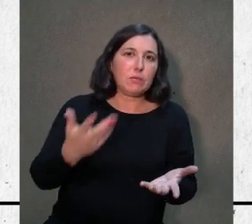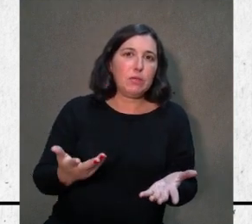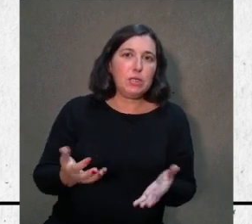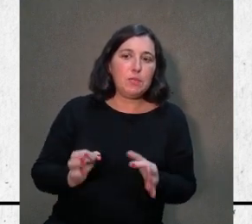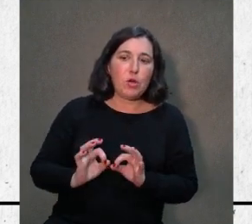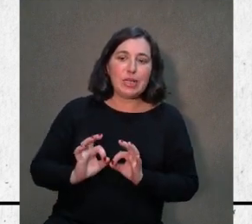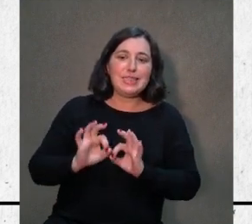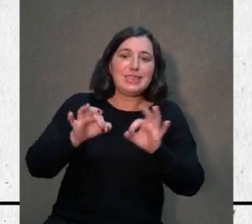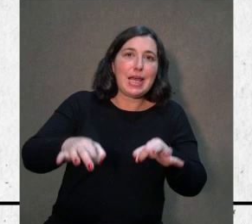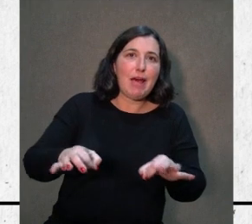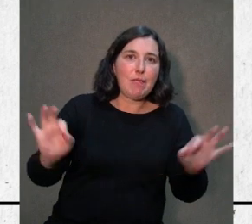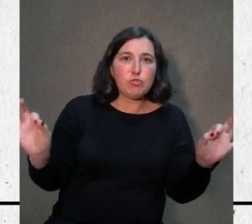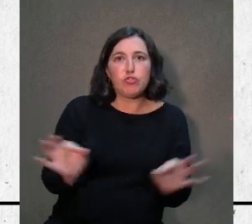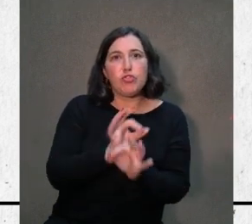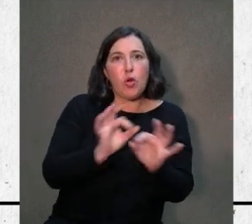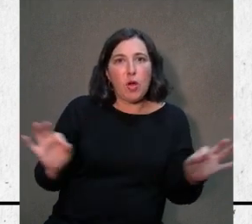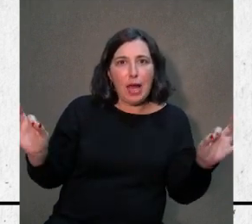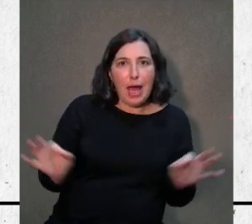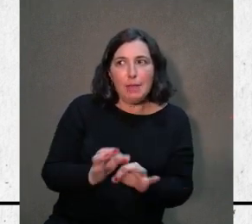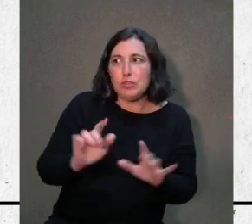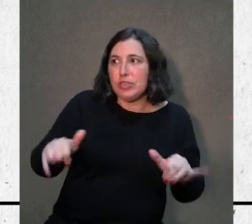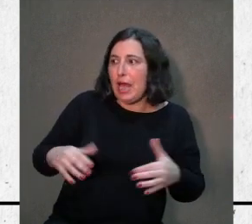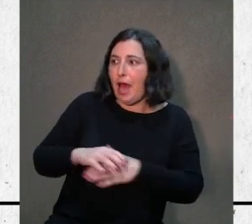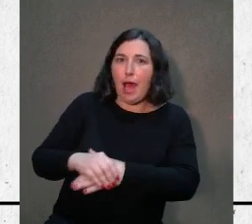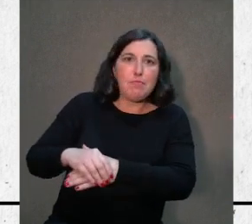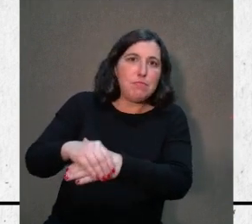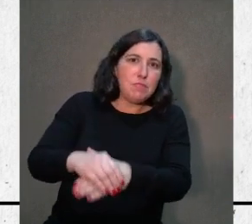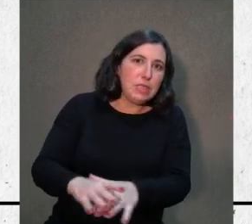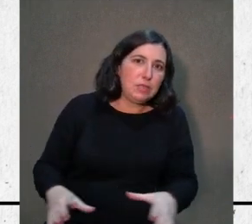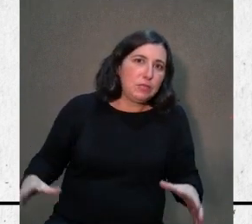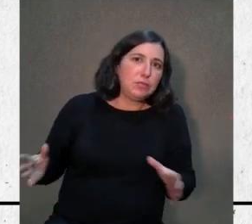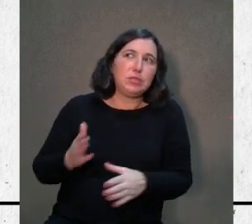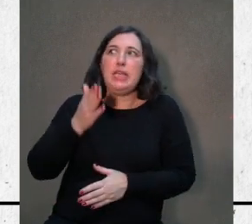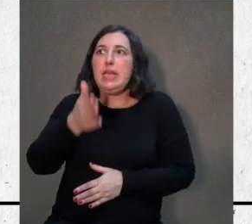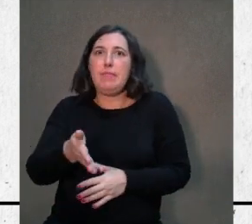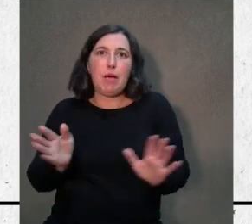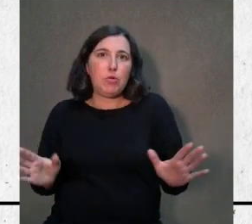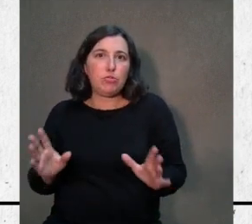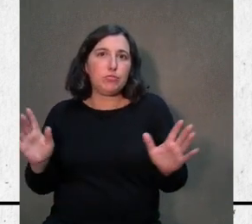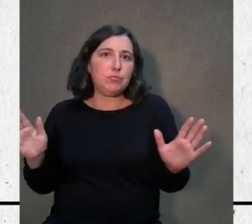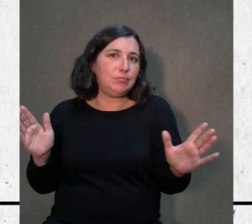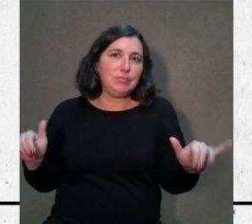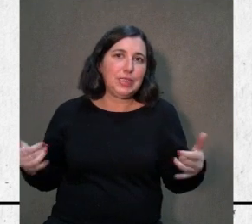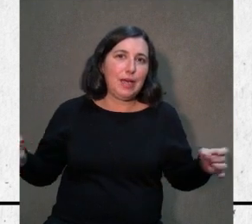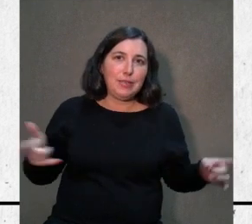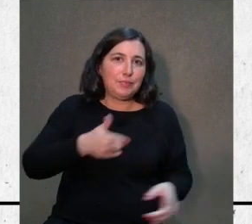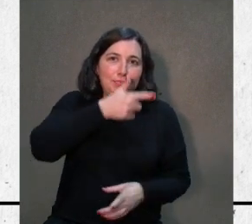Como que llegábamos y tocábamos y como estábamos como con nuestros amigos, llegábamos y tocábamos con nuestros amigos, íbamos y tocábamos